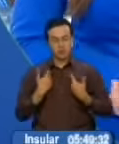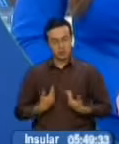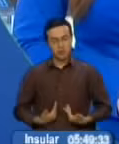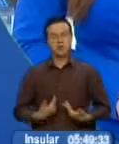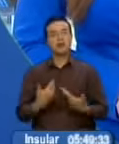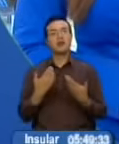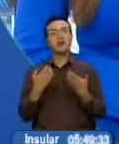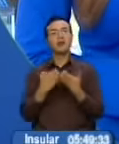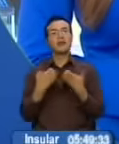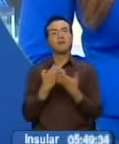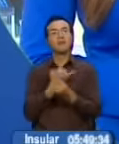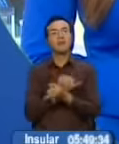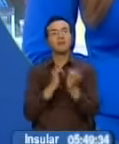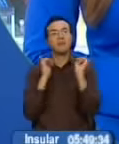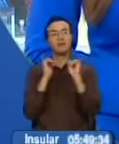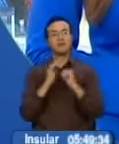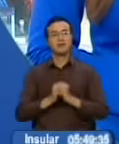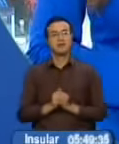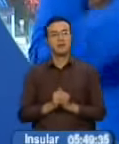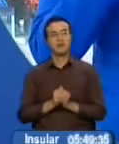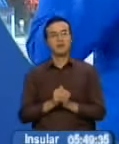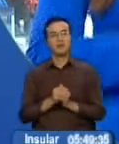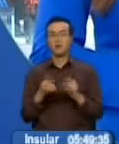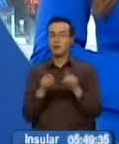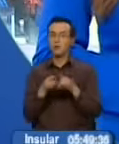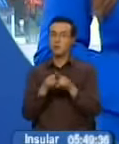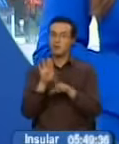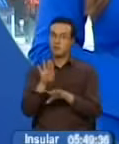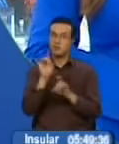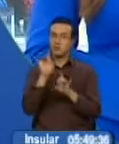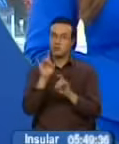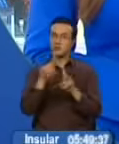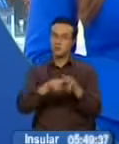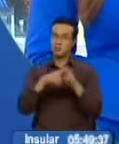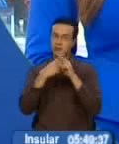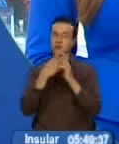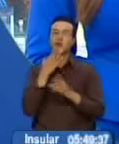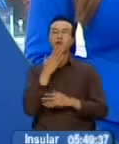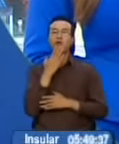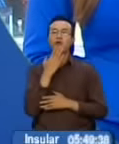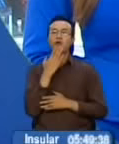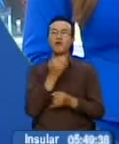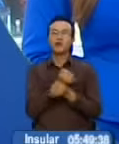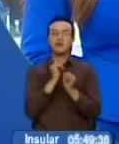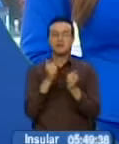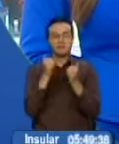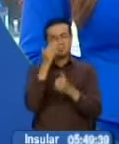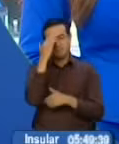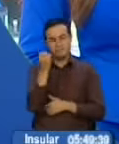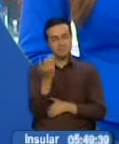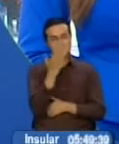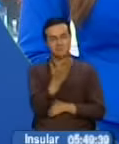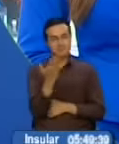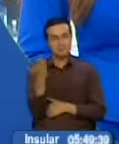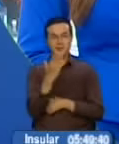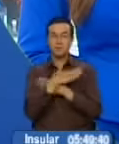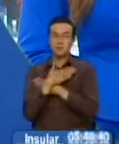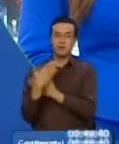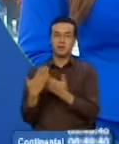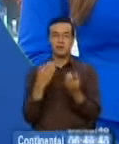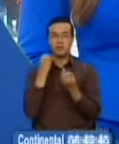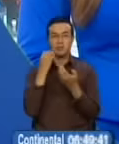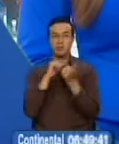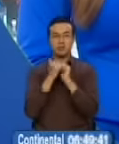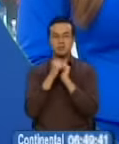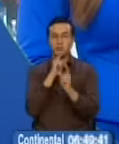equipo del Valle. Esa es una cábala, Vanessa, ¿eh? En buena hora que viniste con los colores de los Rayados del Valle. Buenos días para ti y para todos. Bienvenidos a la información